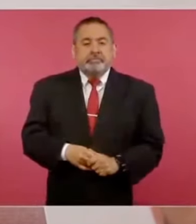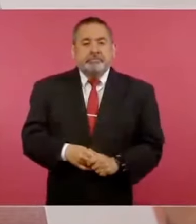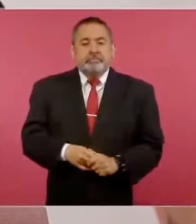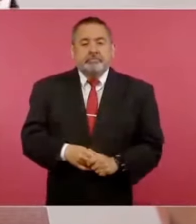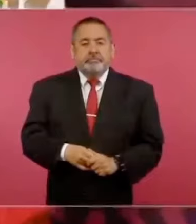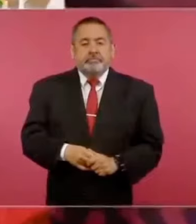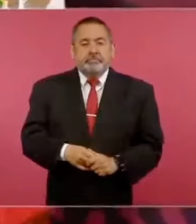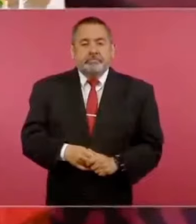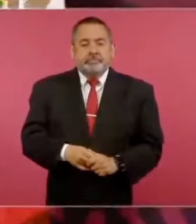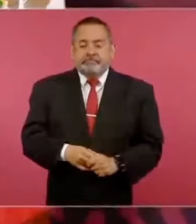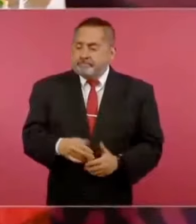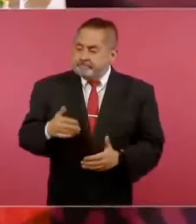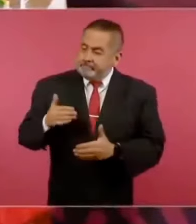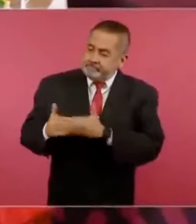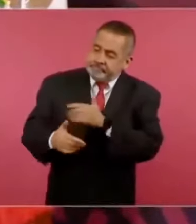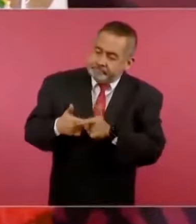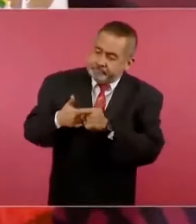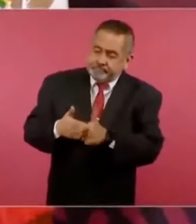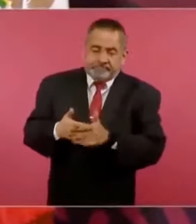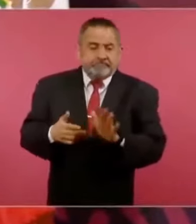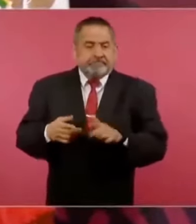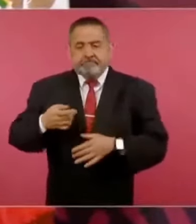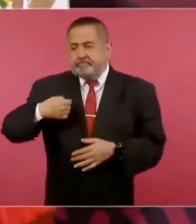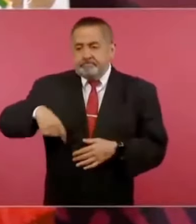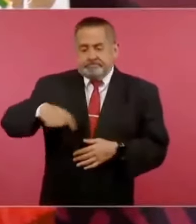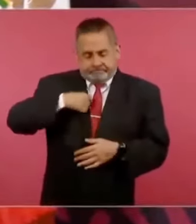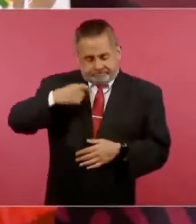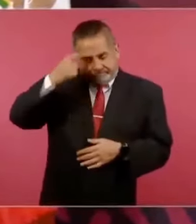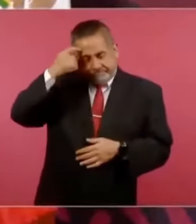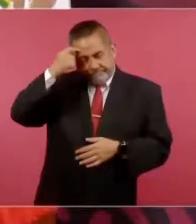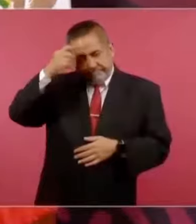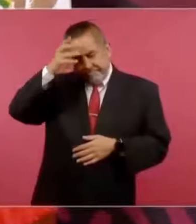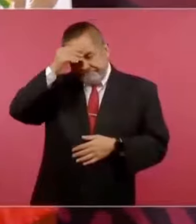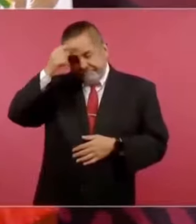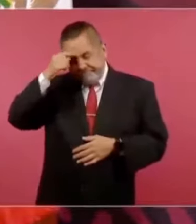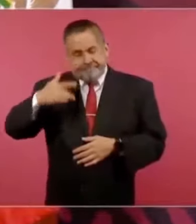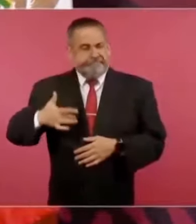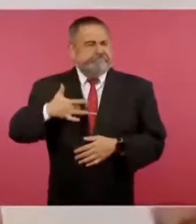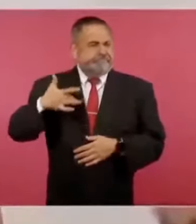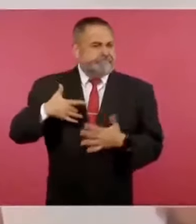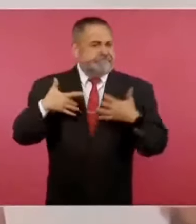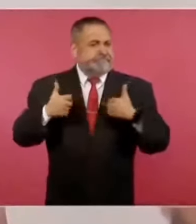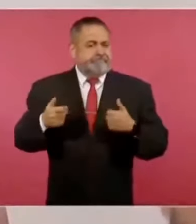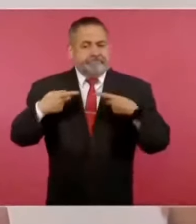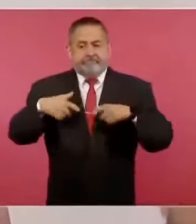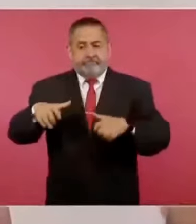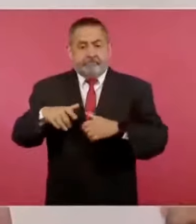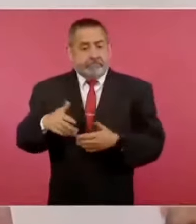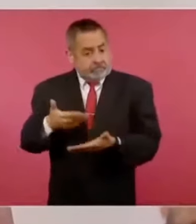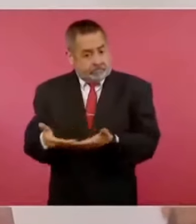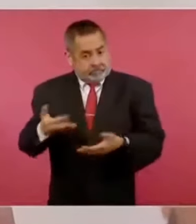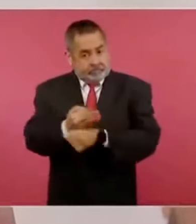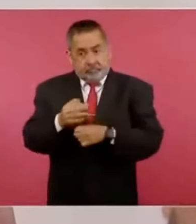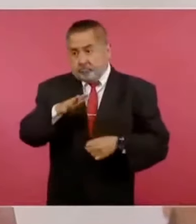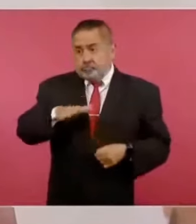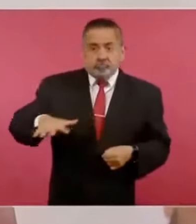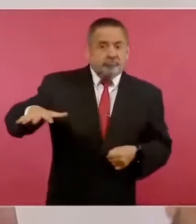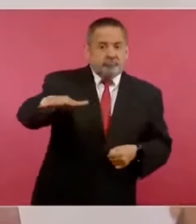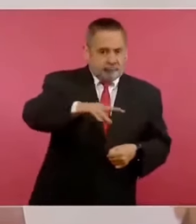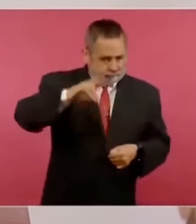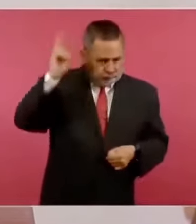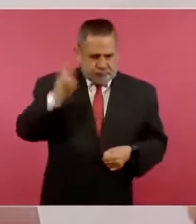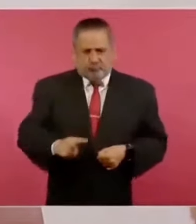lo que se ha avanzado en la toma de conciencia del pueblo. Ahora hay ciudadanos de verdad,